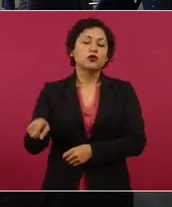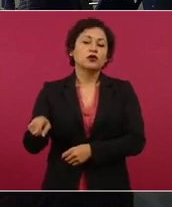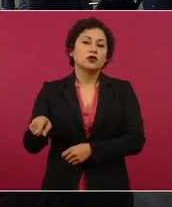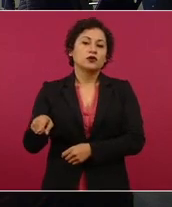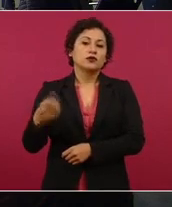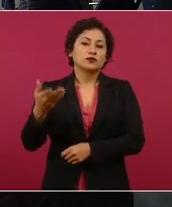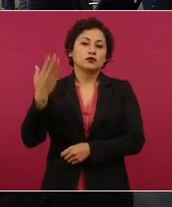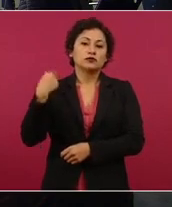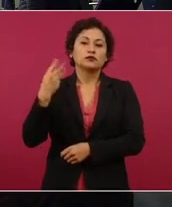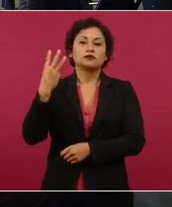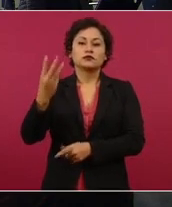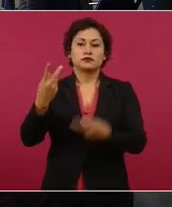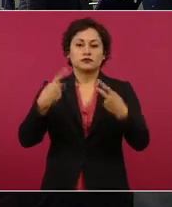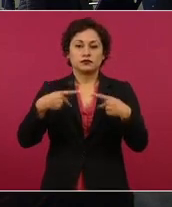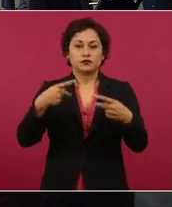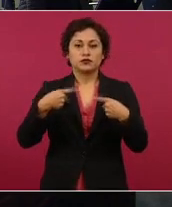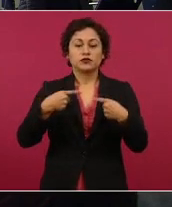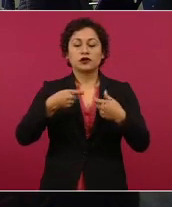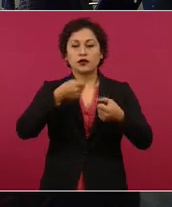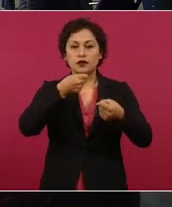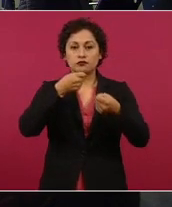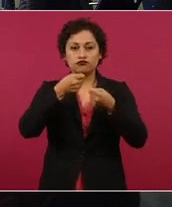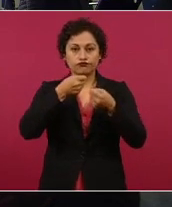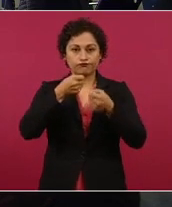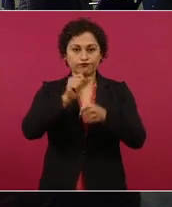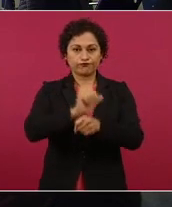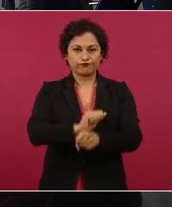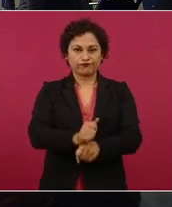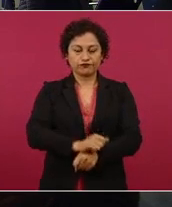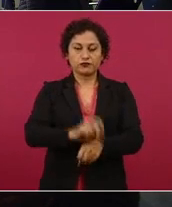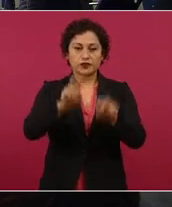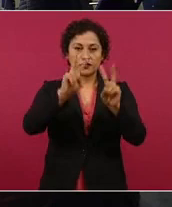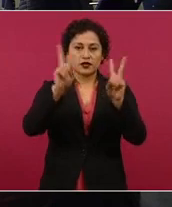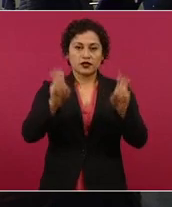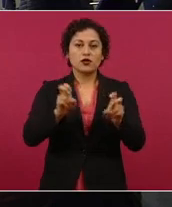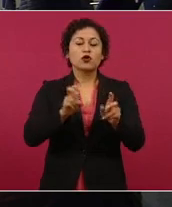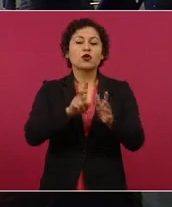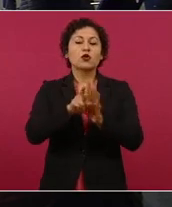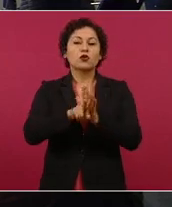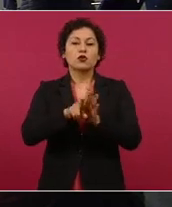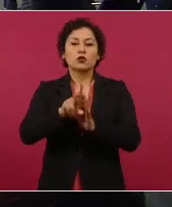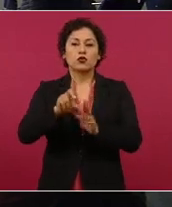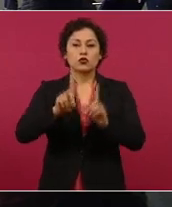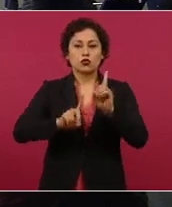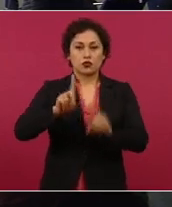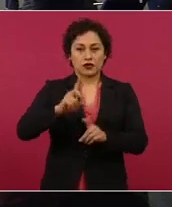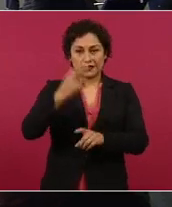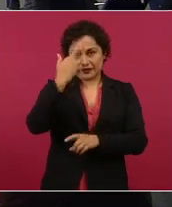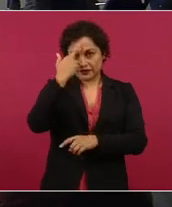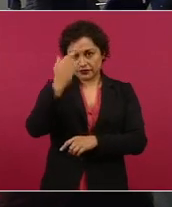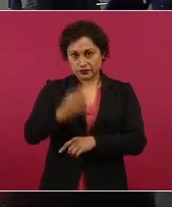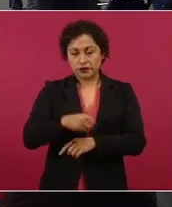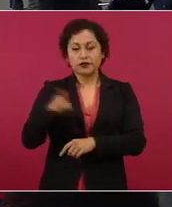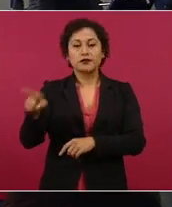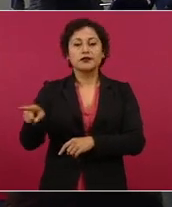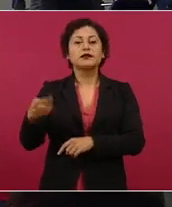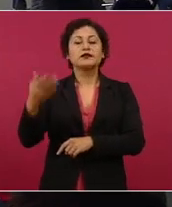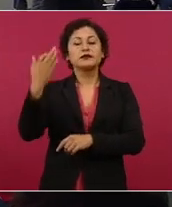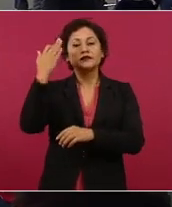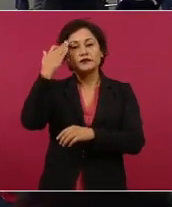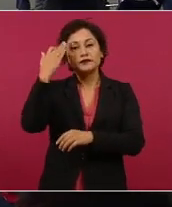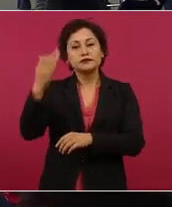del documental Duda Razonable. Hoy se cumplen 17 años de la detención de Israel Vallarta,